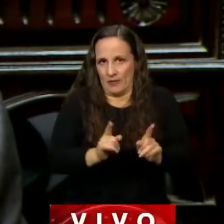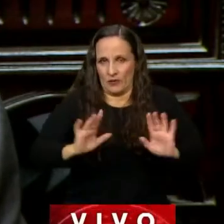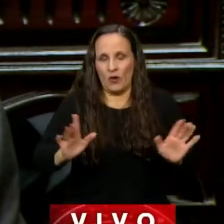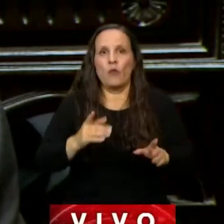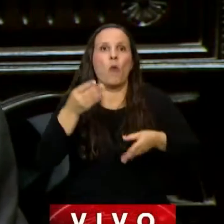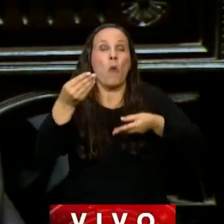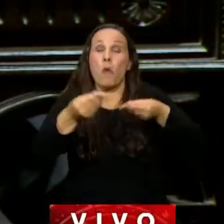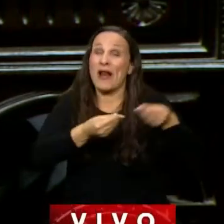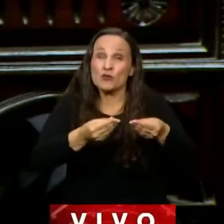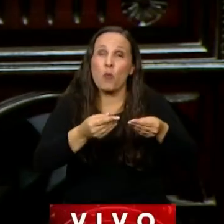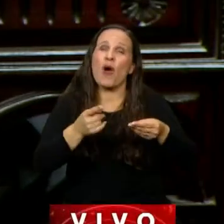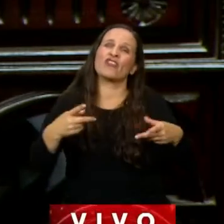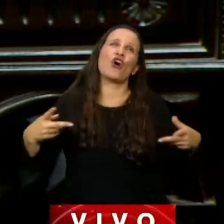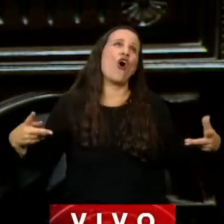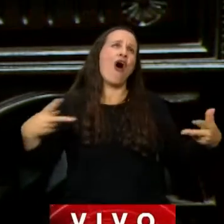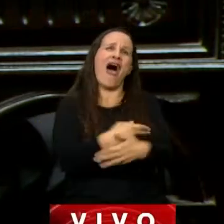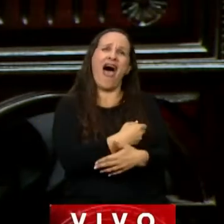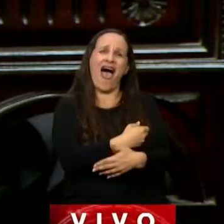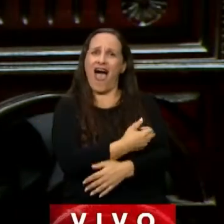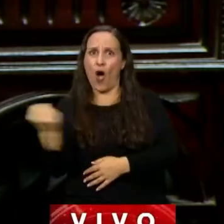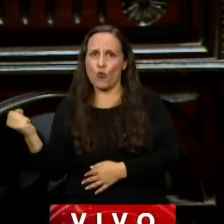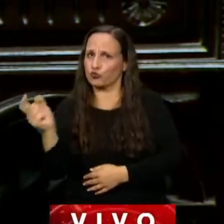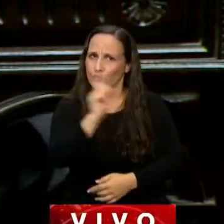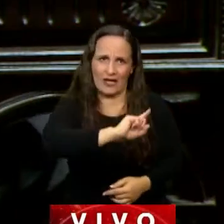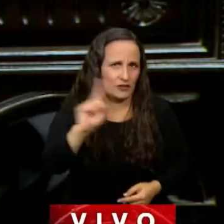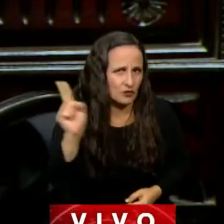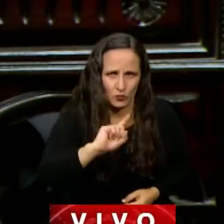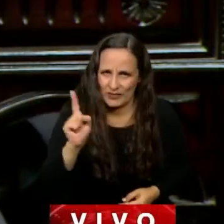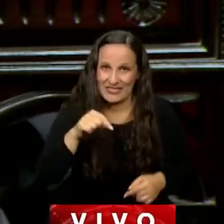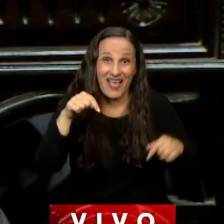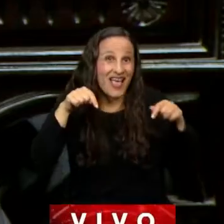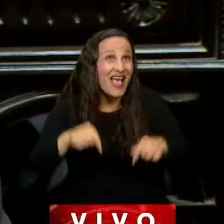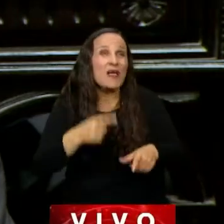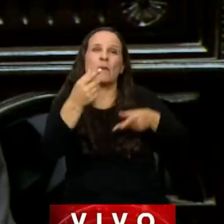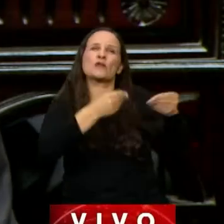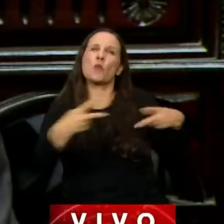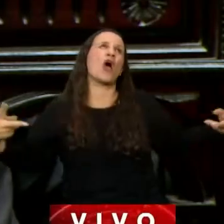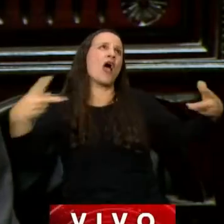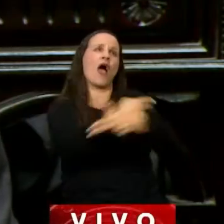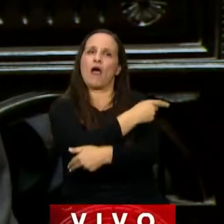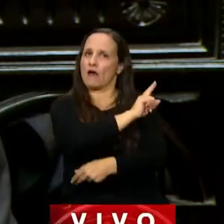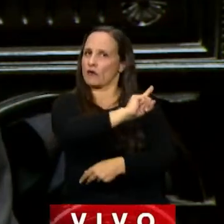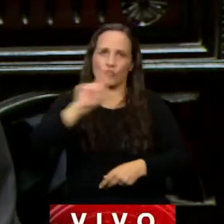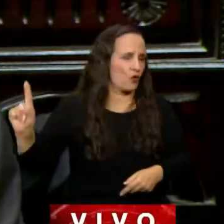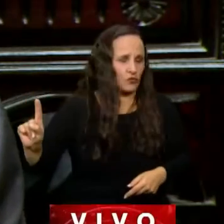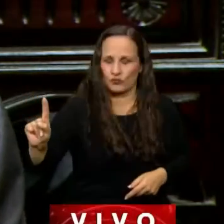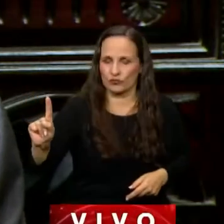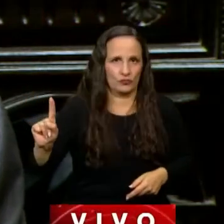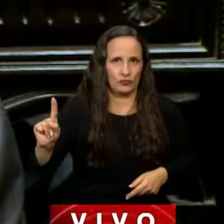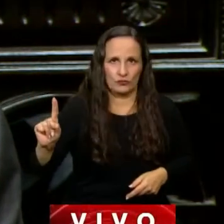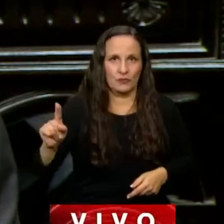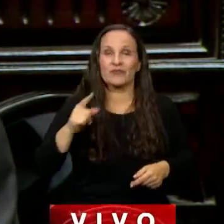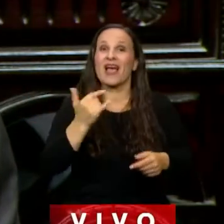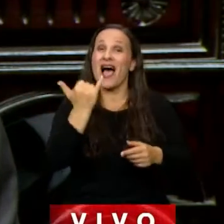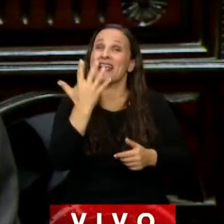un presupuesto de ajuste. No es cierto que este sea un presupuesto de ajuste y está orientado en